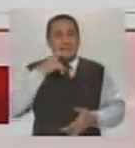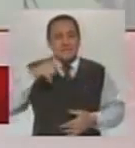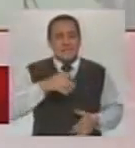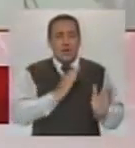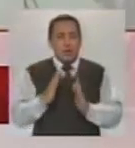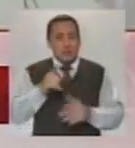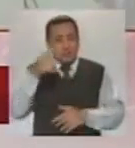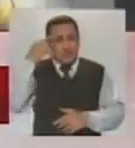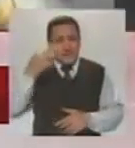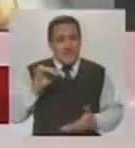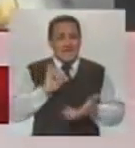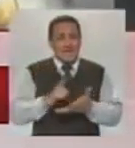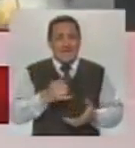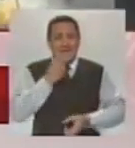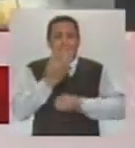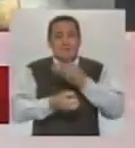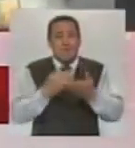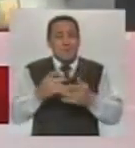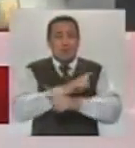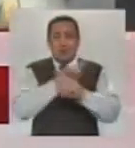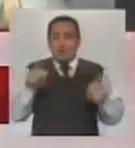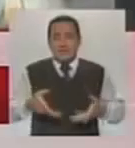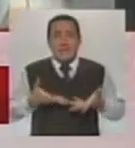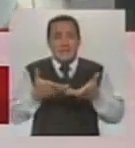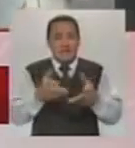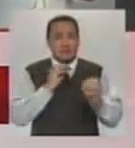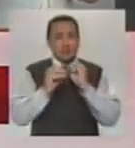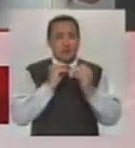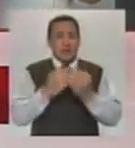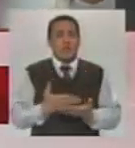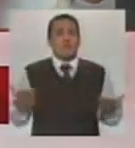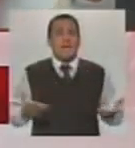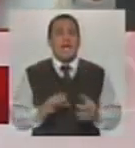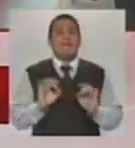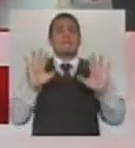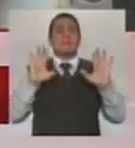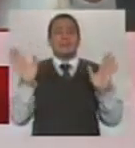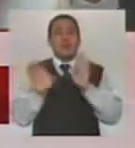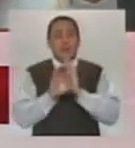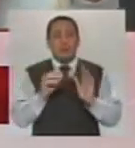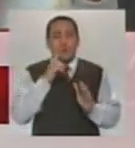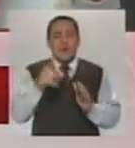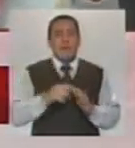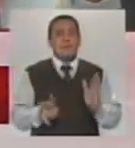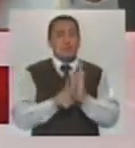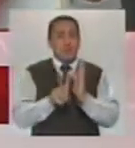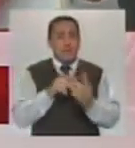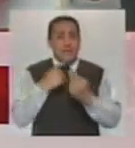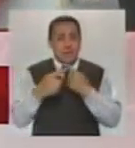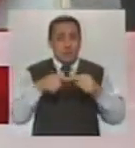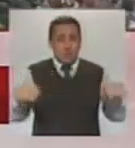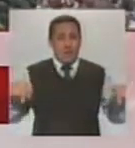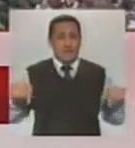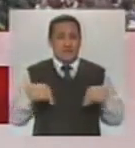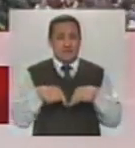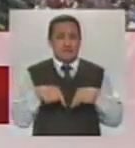usted que el mensaje no está llegando, que no se están solucionando las cosas a pesar de esta voluntad del diálogo, sobre todo en estos sectores?